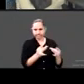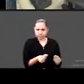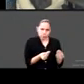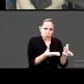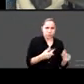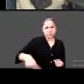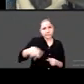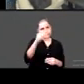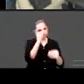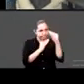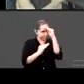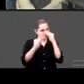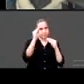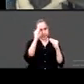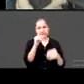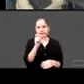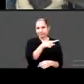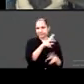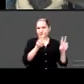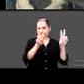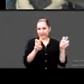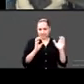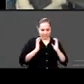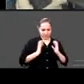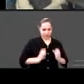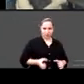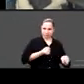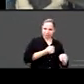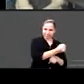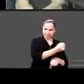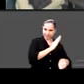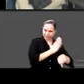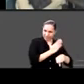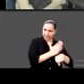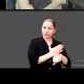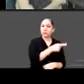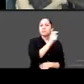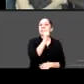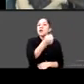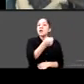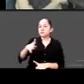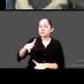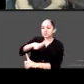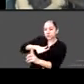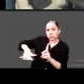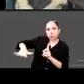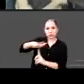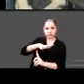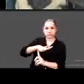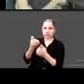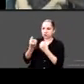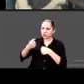corporal, tiene que ver con el impacto social y el impacto cultural, y cómo hablar